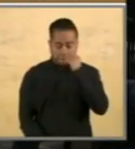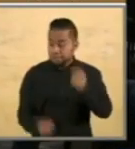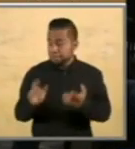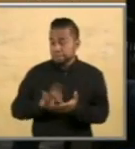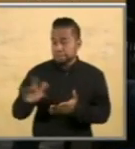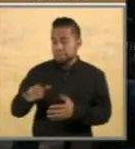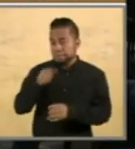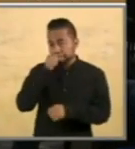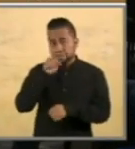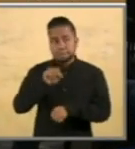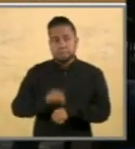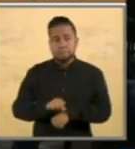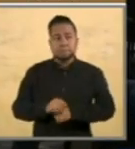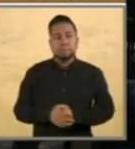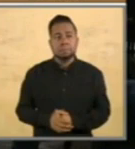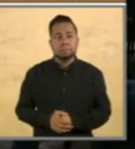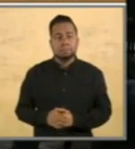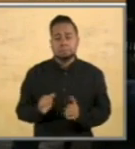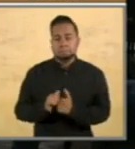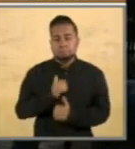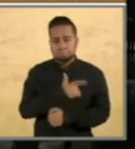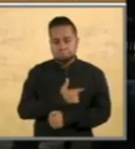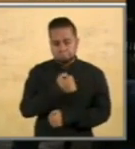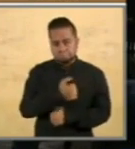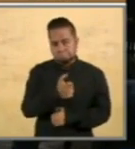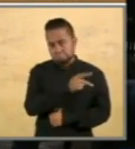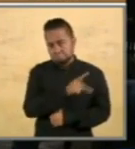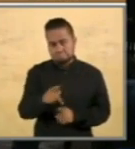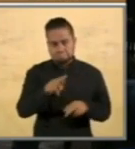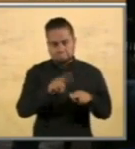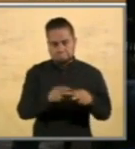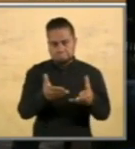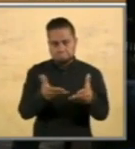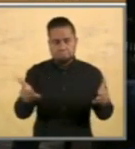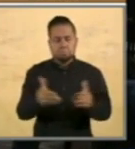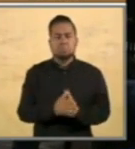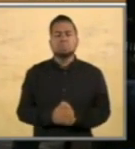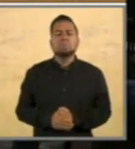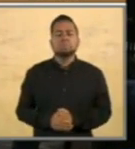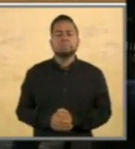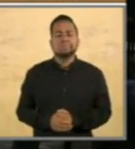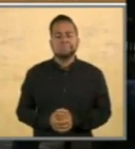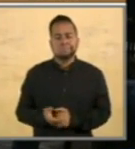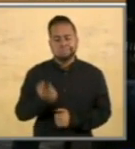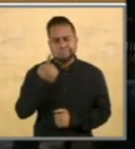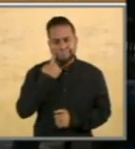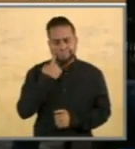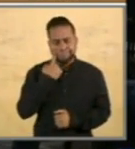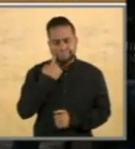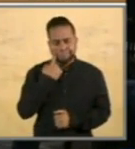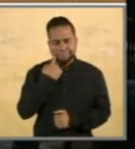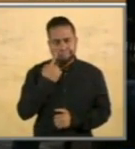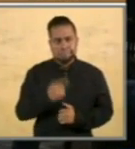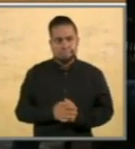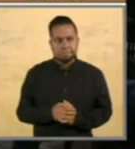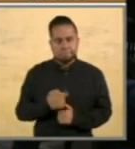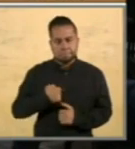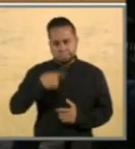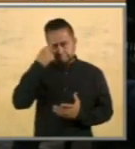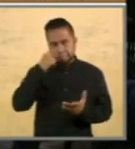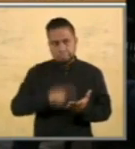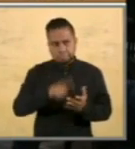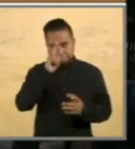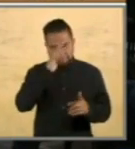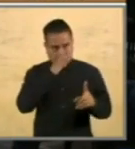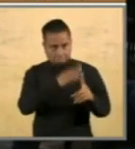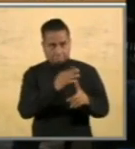Gracias señor secretario el gusto de saludar a toda la mesa vi lo siguiente y creo que es para mi